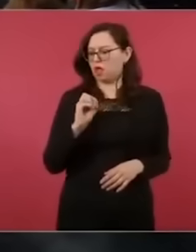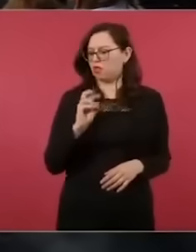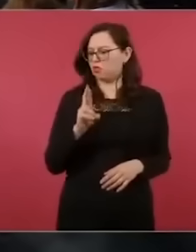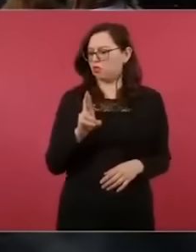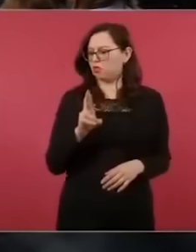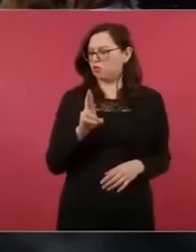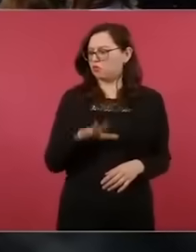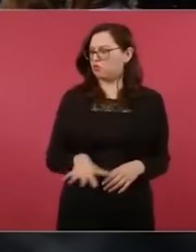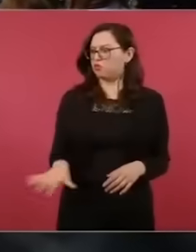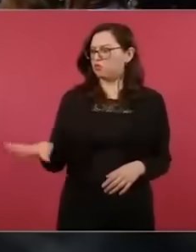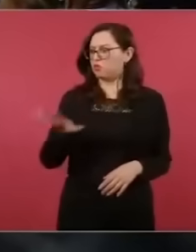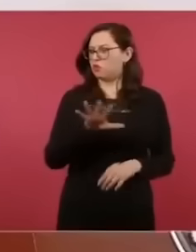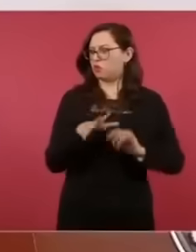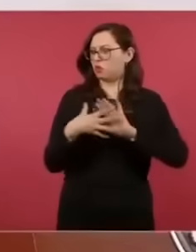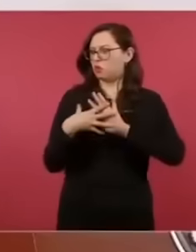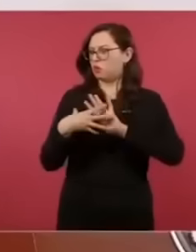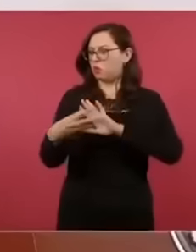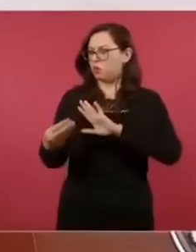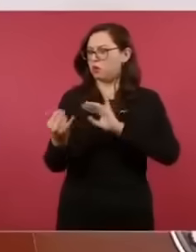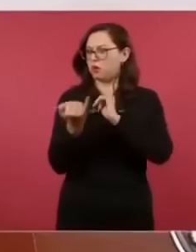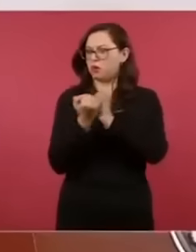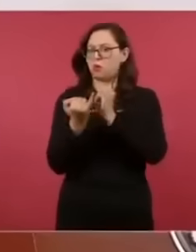de